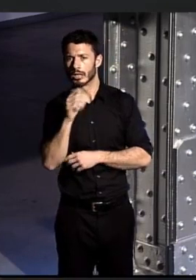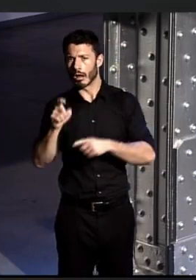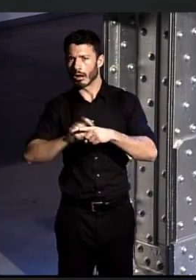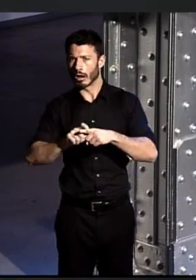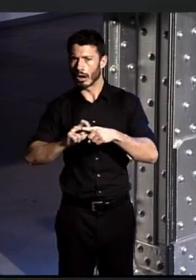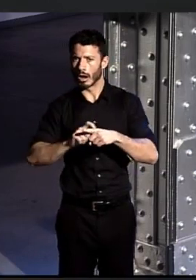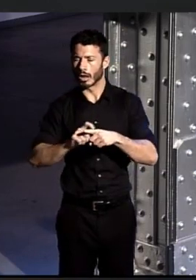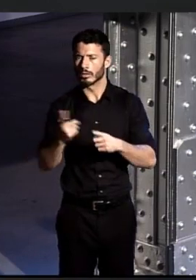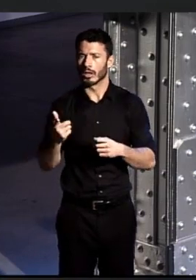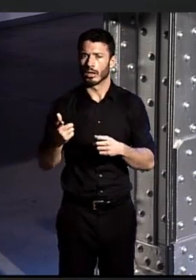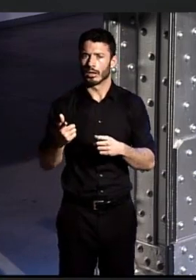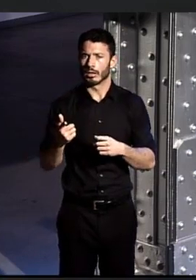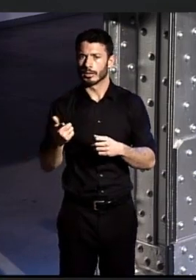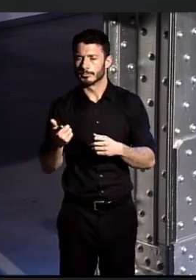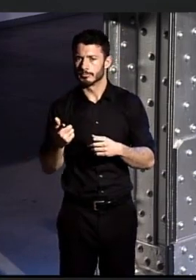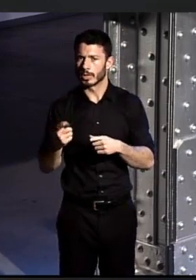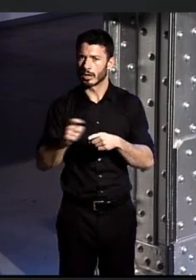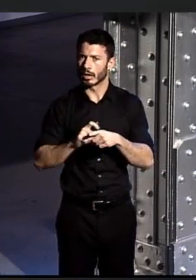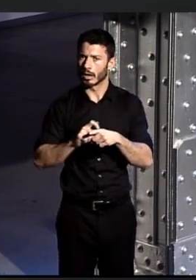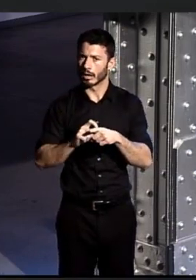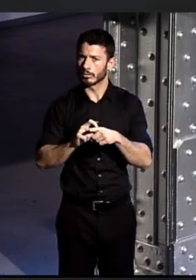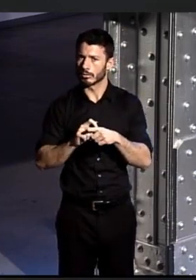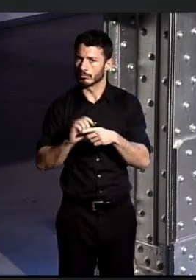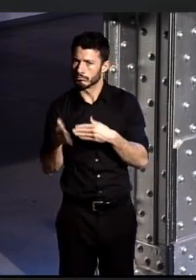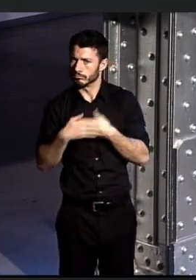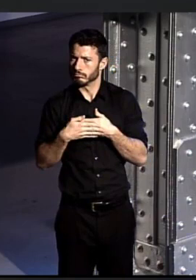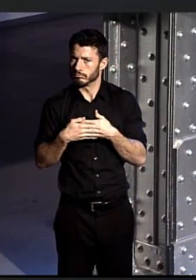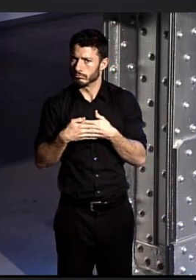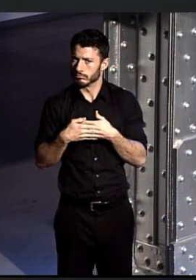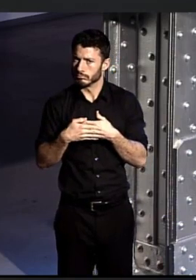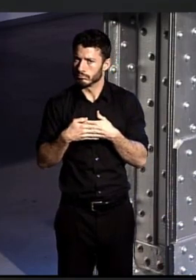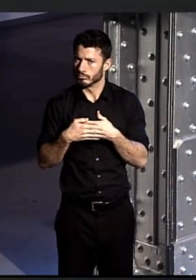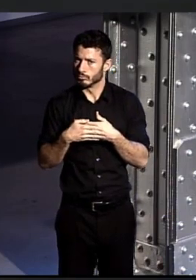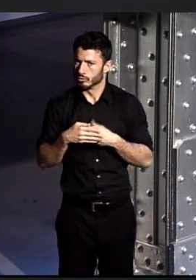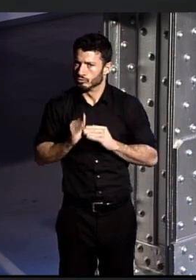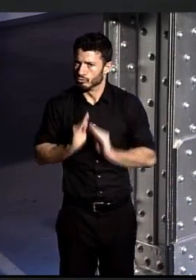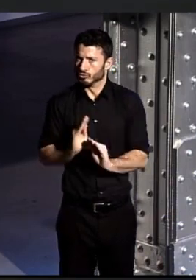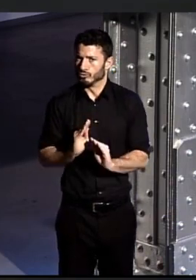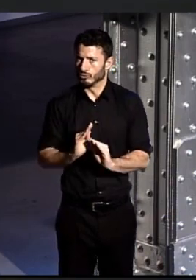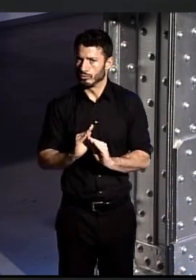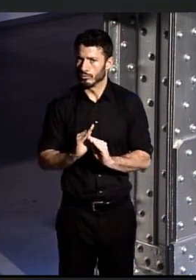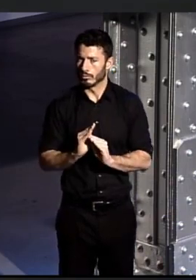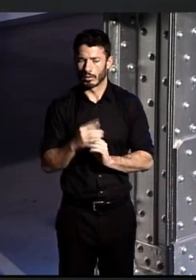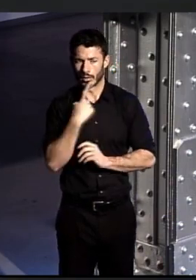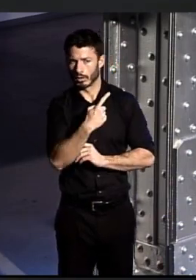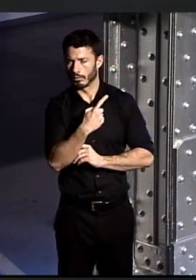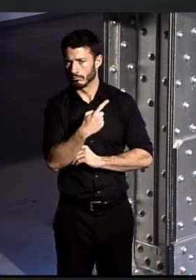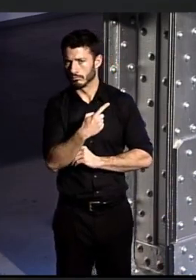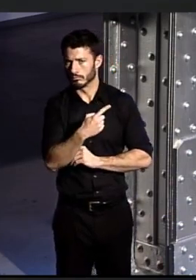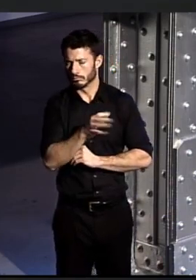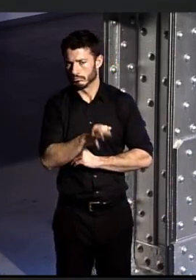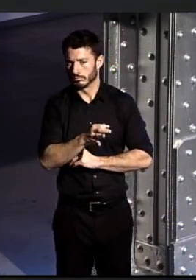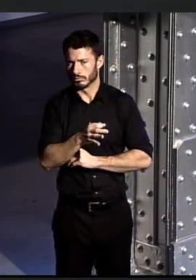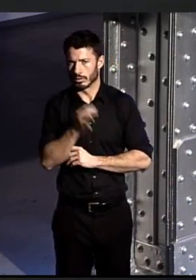carácter, pero más que un carácter muy reservado y muy suyo. Sí, le llaman misántropo. Y